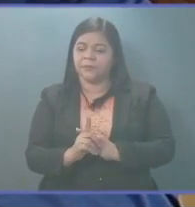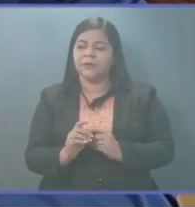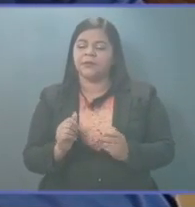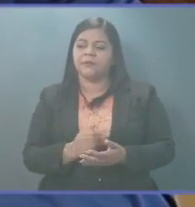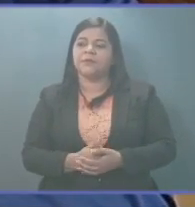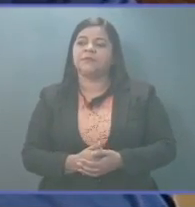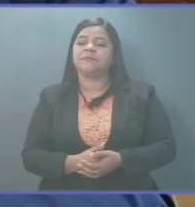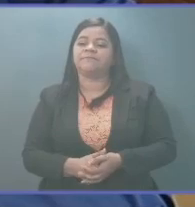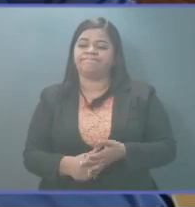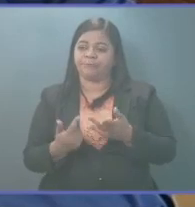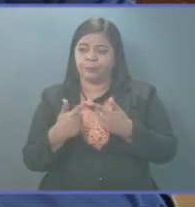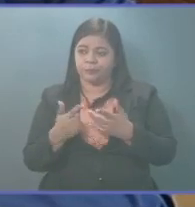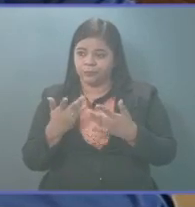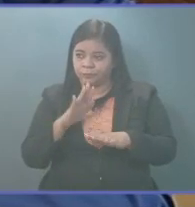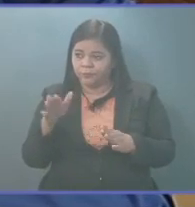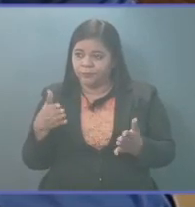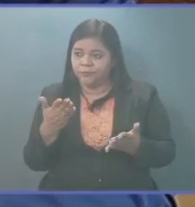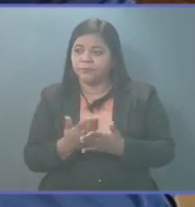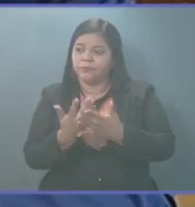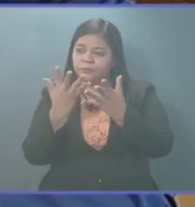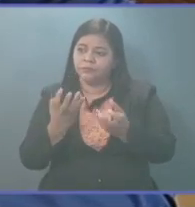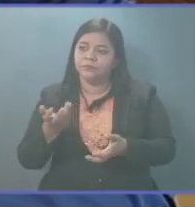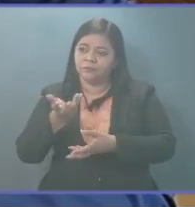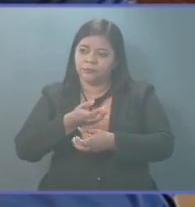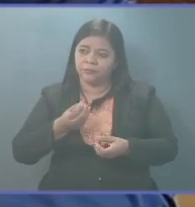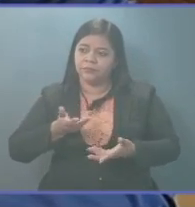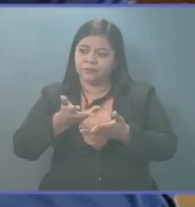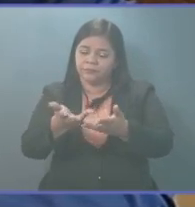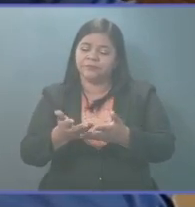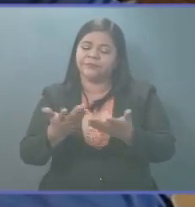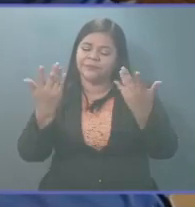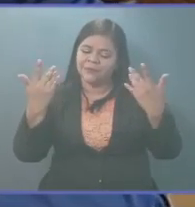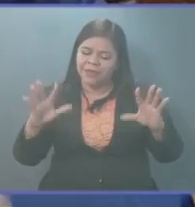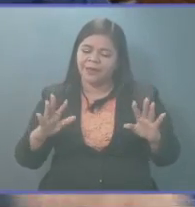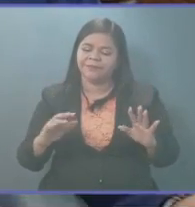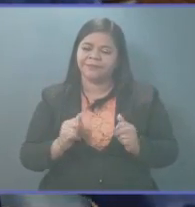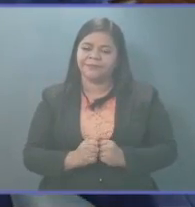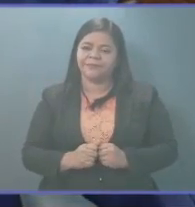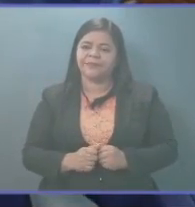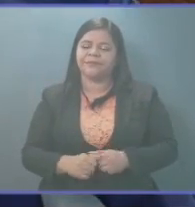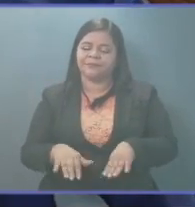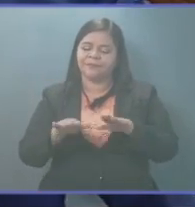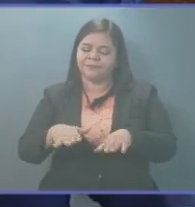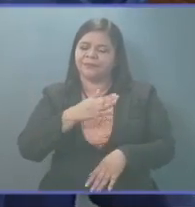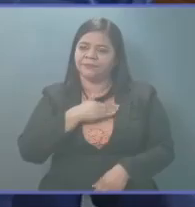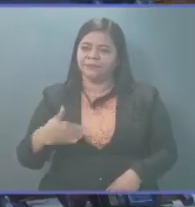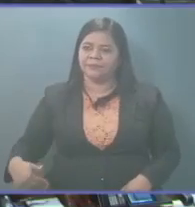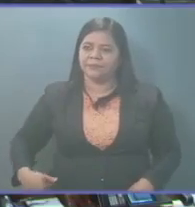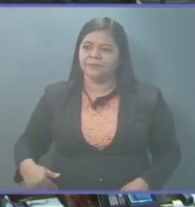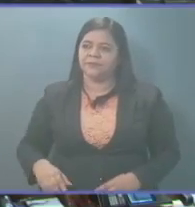orgullo poder decirle a la población que les hemos cumplido. Muchas gracias, señor presidente.